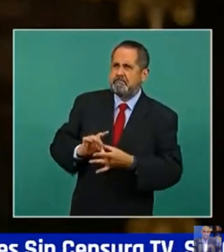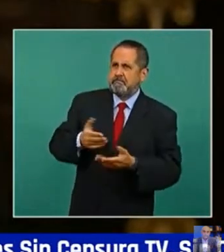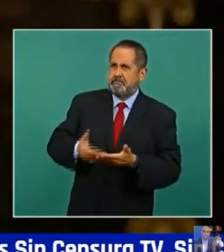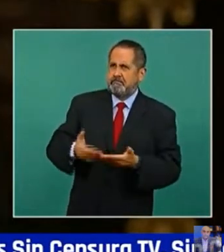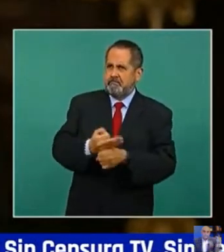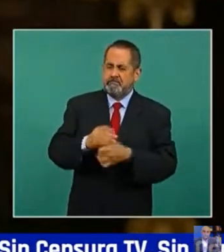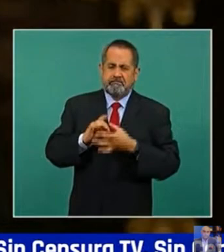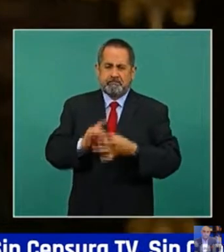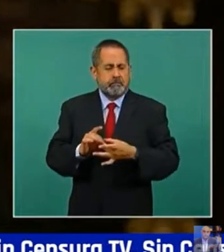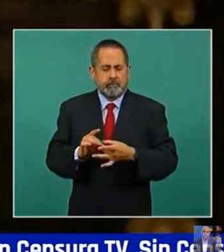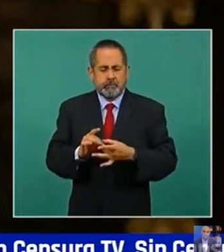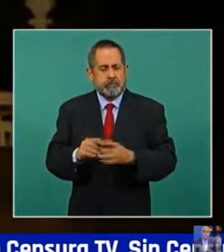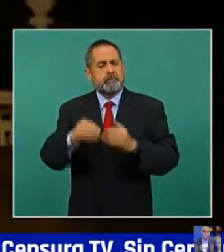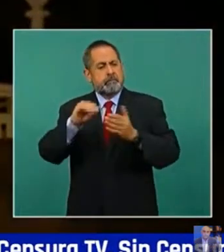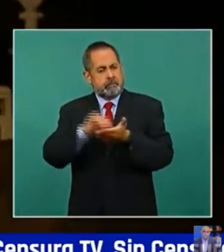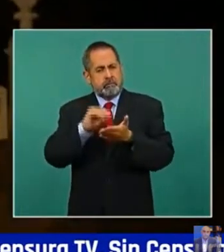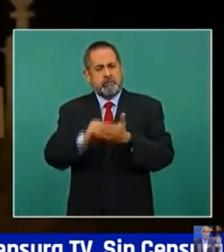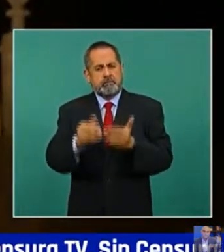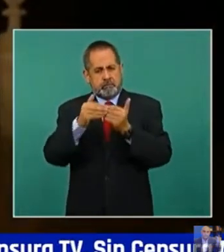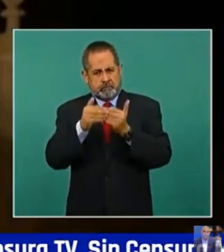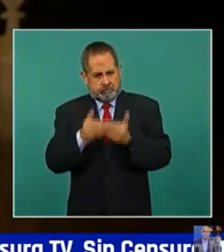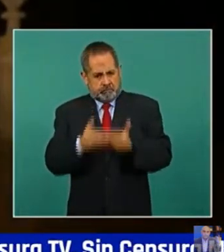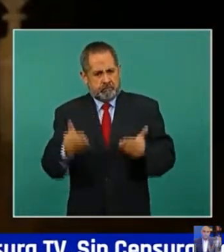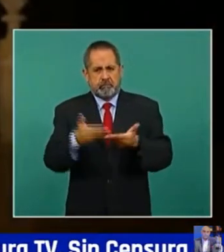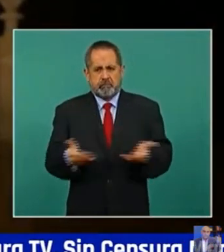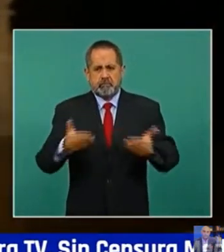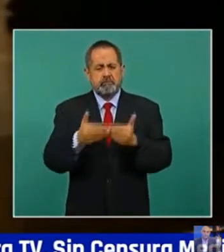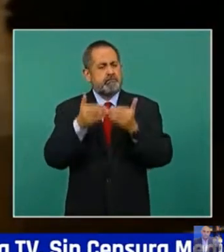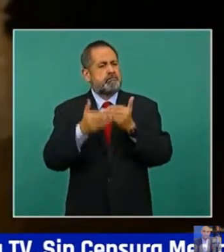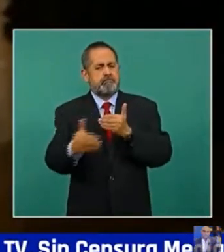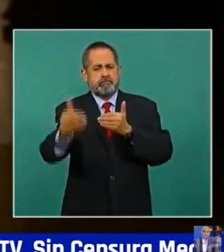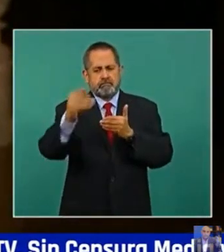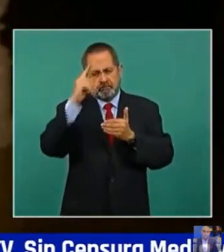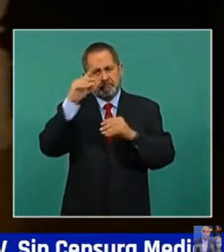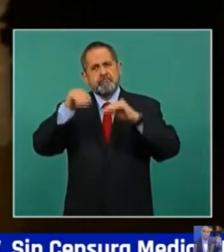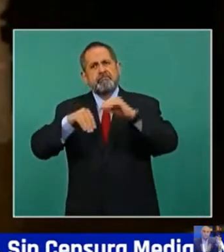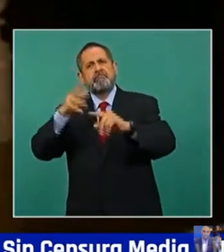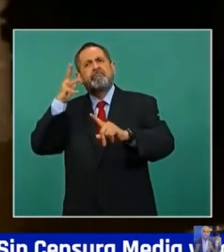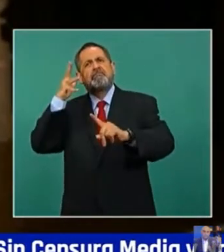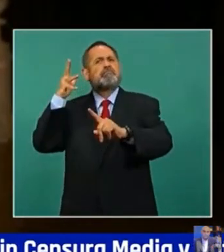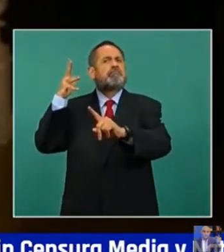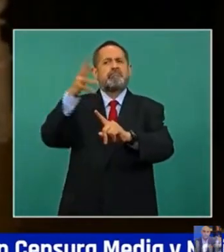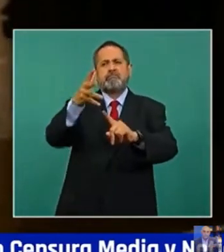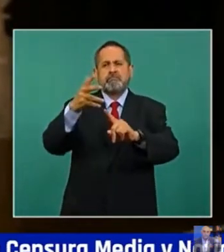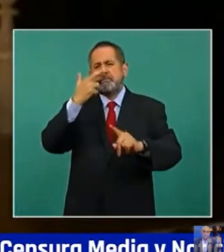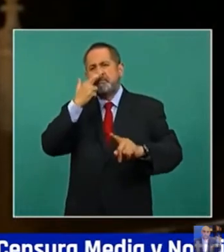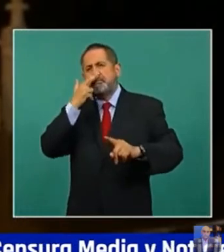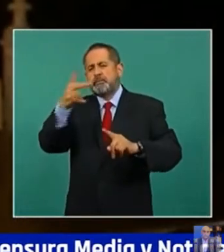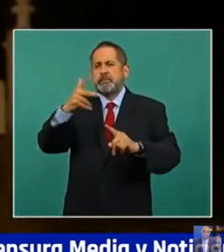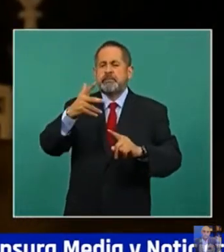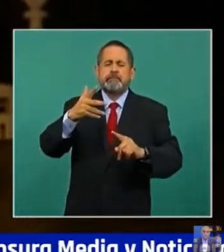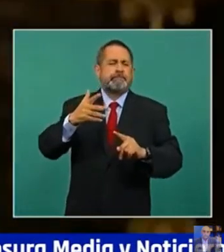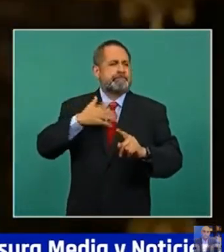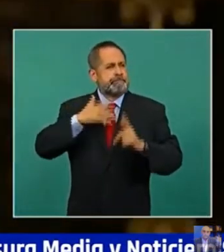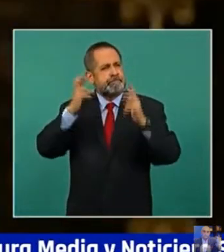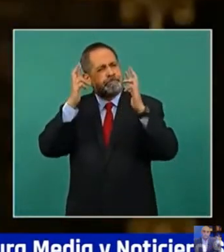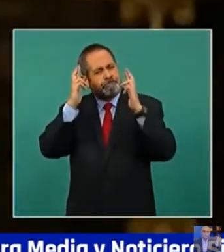sino también a seguir viviendo el presente y a construir el futuro con gozo y